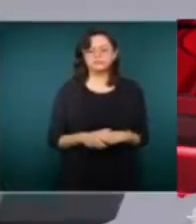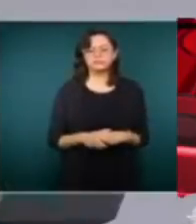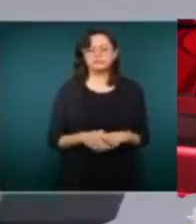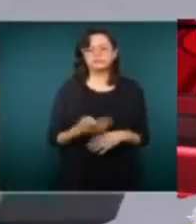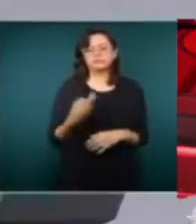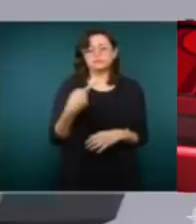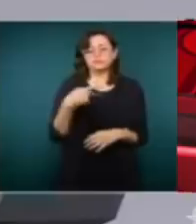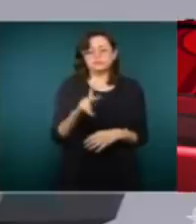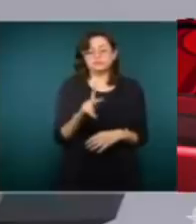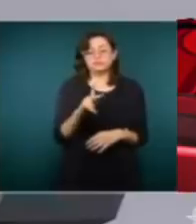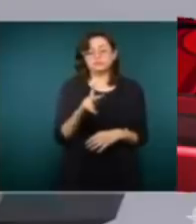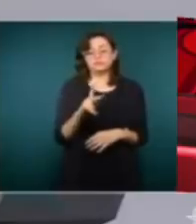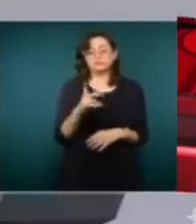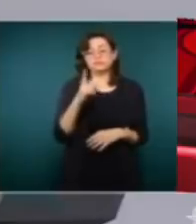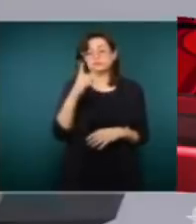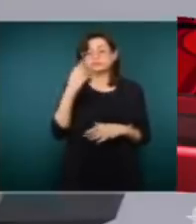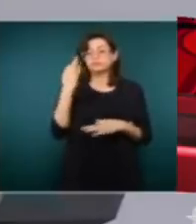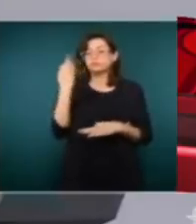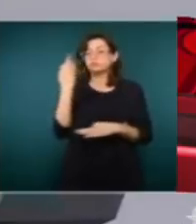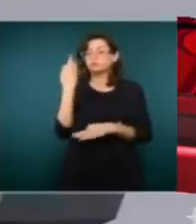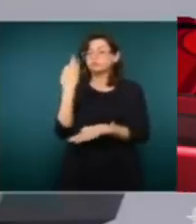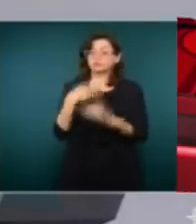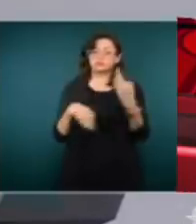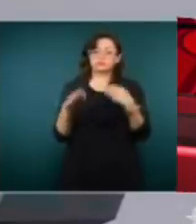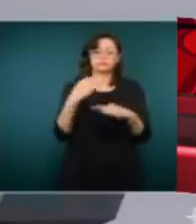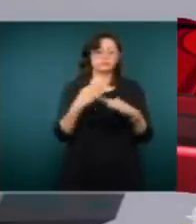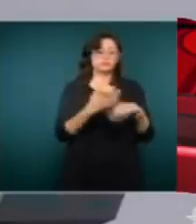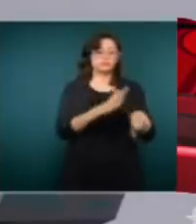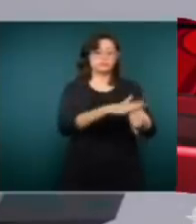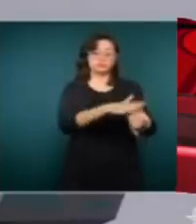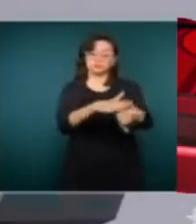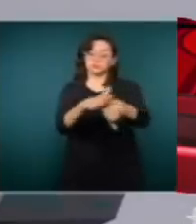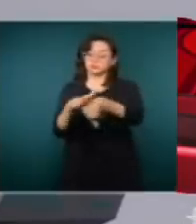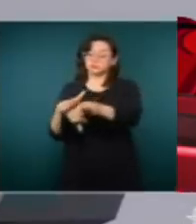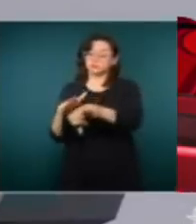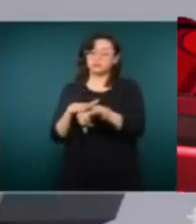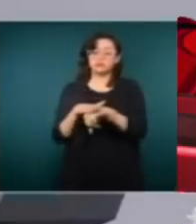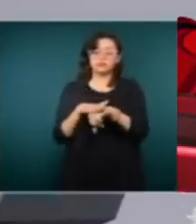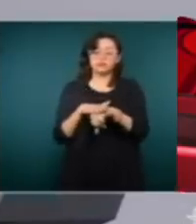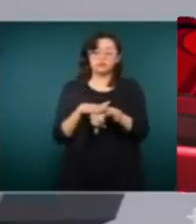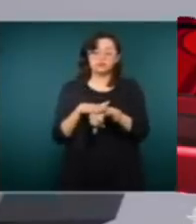Sepan todos, además los